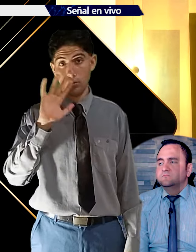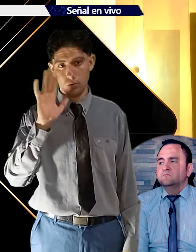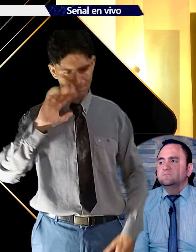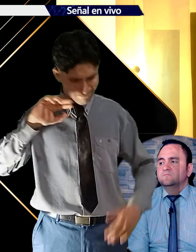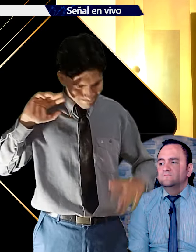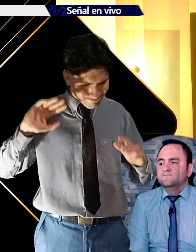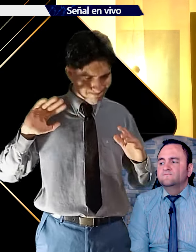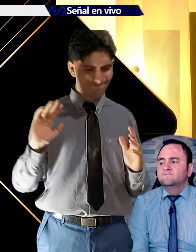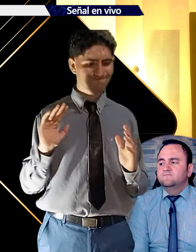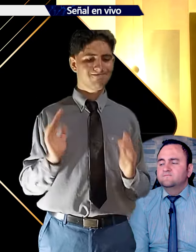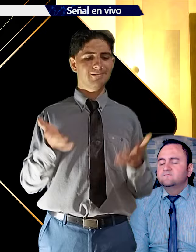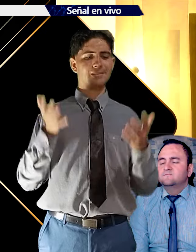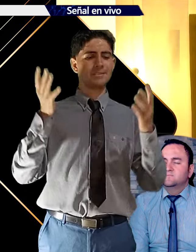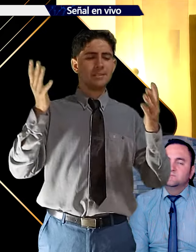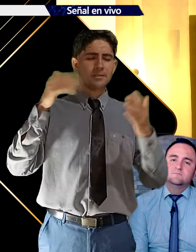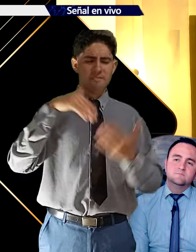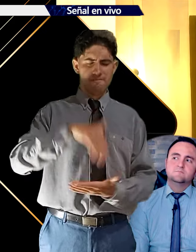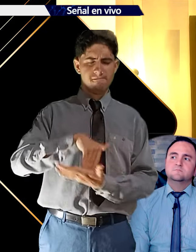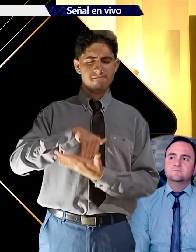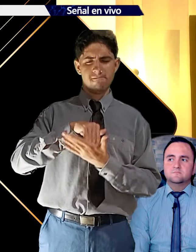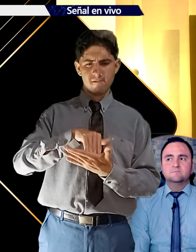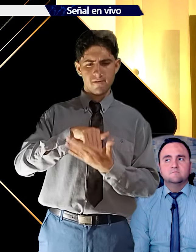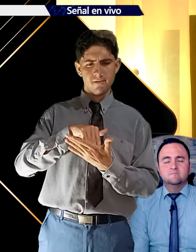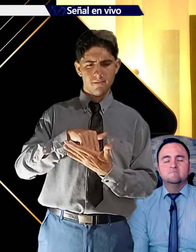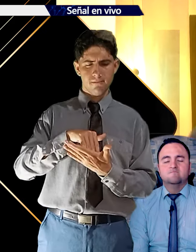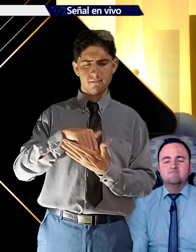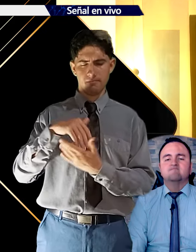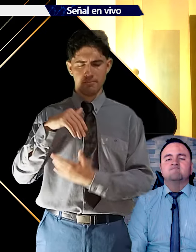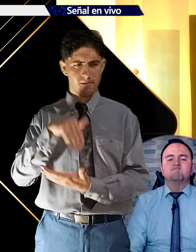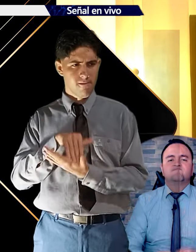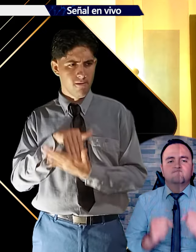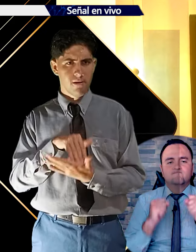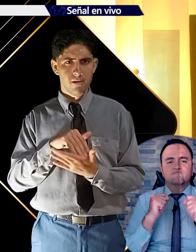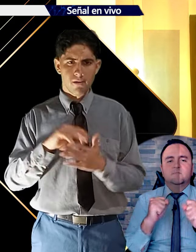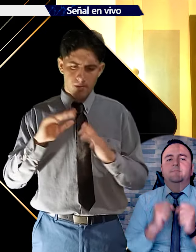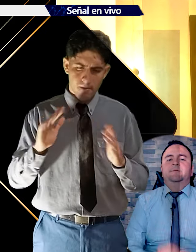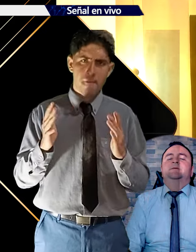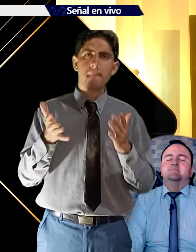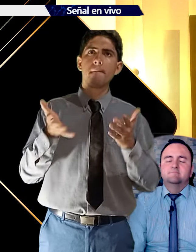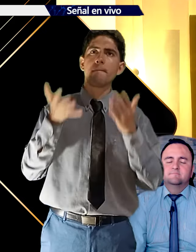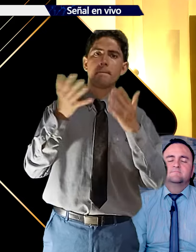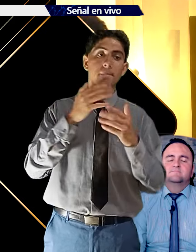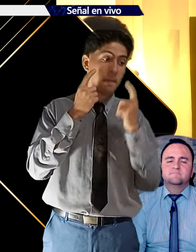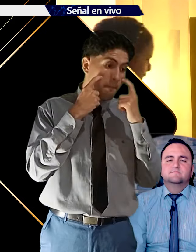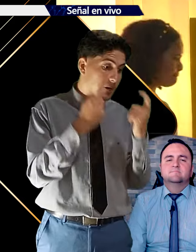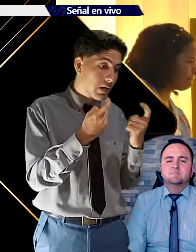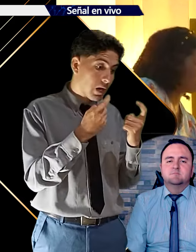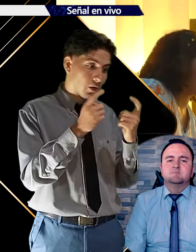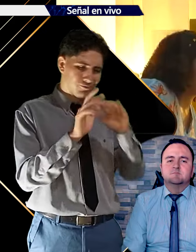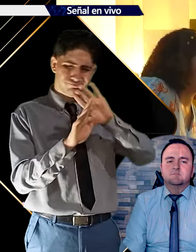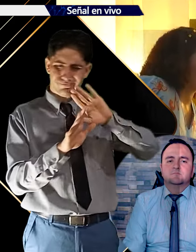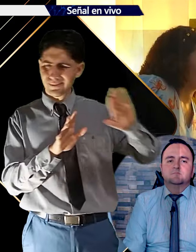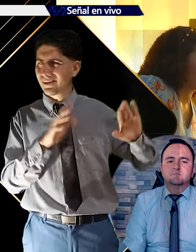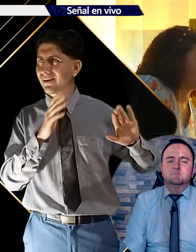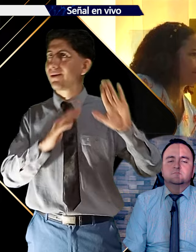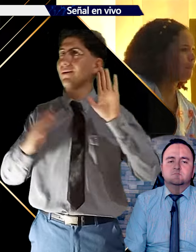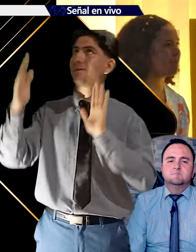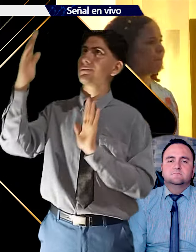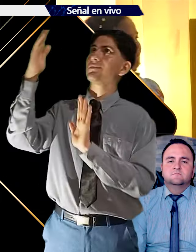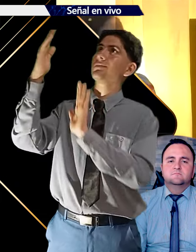No te rindas, joven, ante Dalila. No te rindas ante el mundo. No te rindas al pecado. No